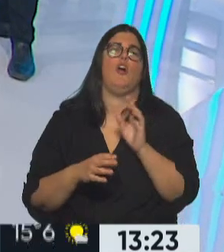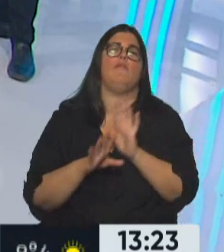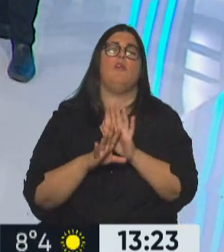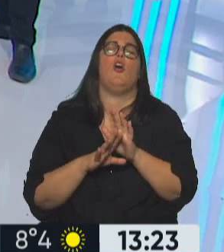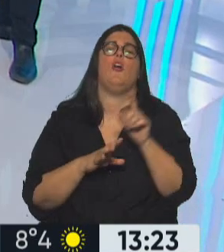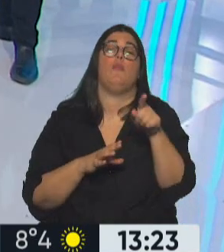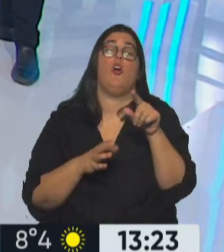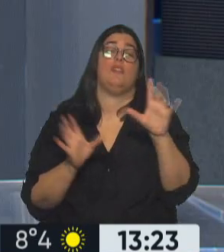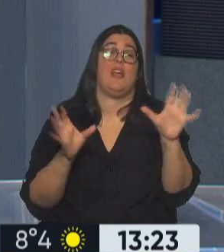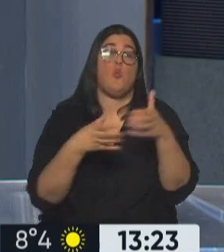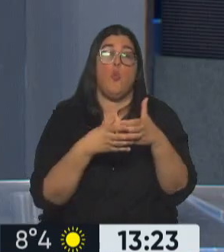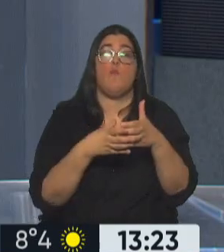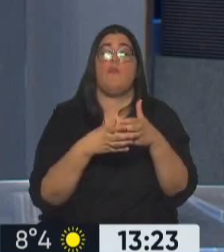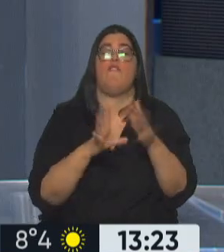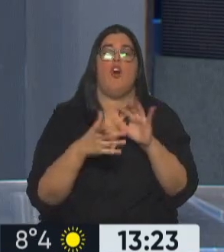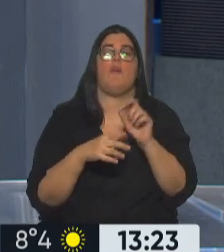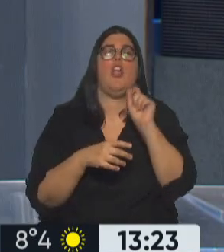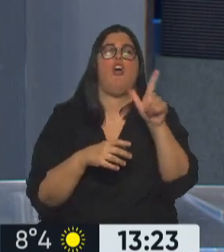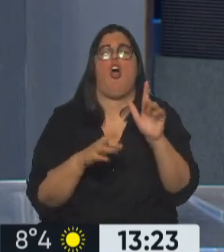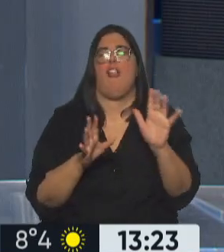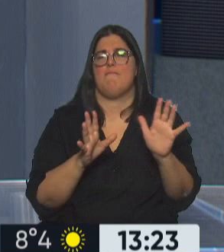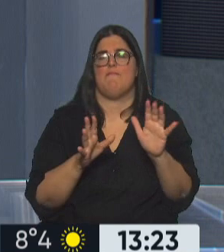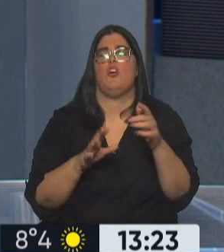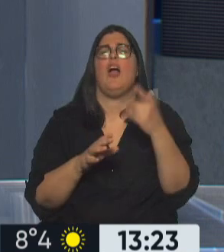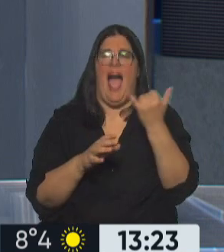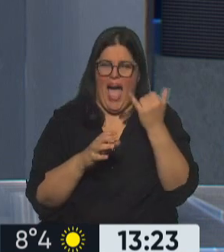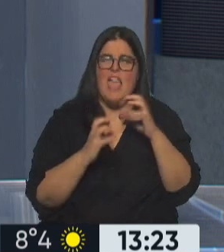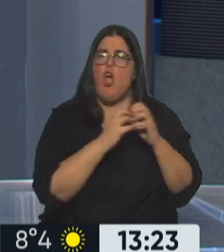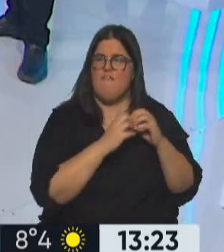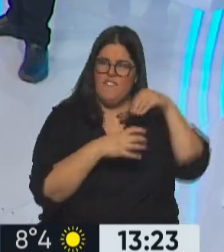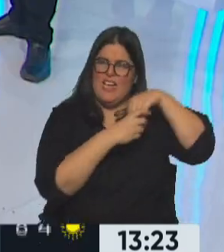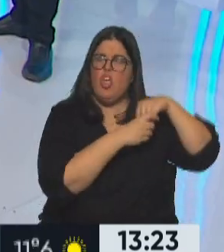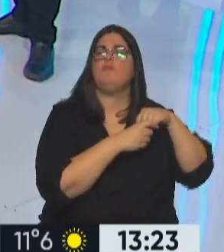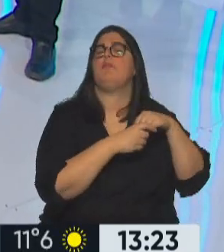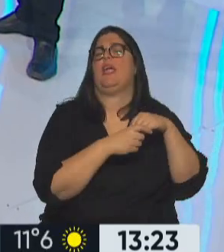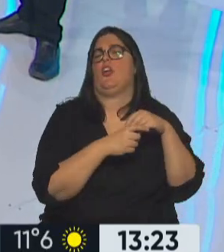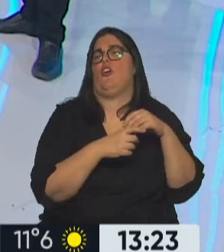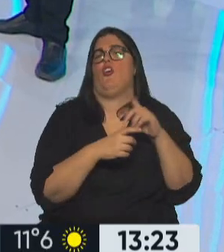de este grupo, lo cual no quiere decir que no haya conflictos detrás. Bien,